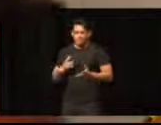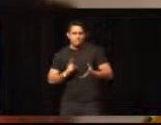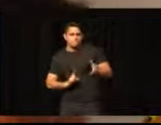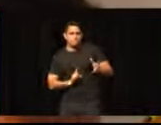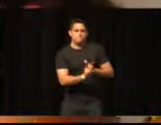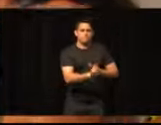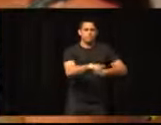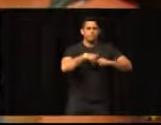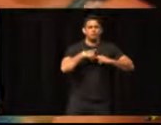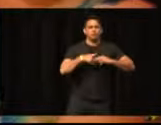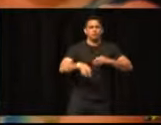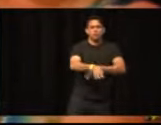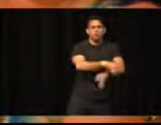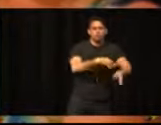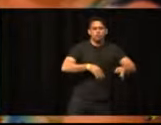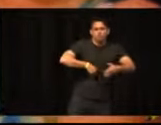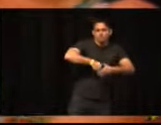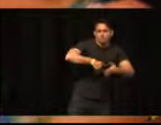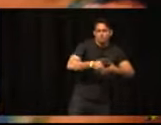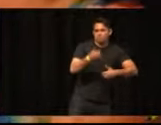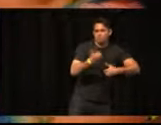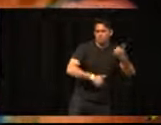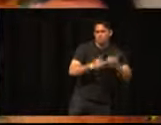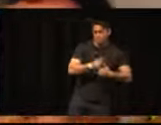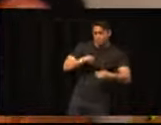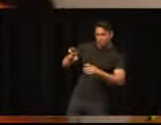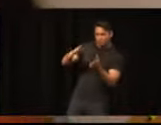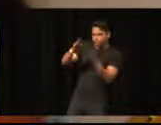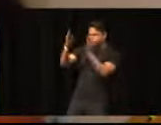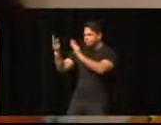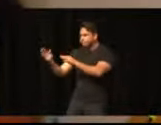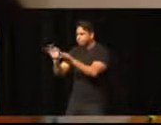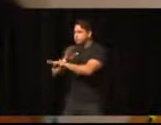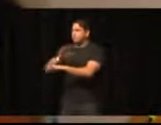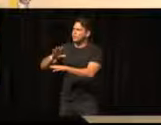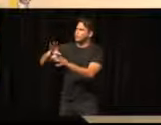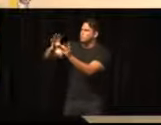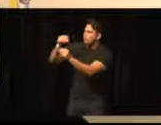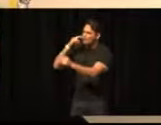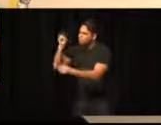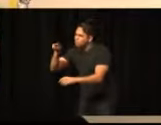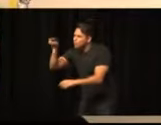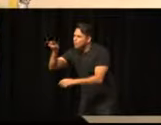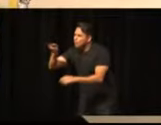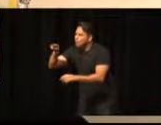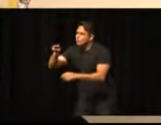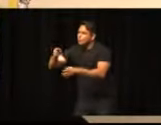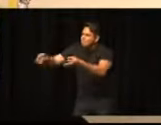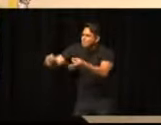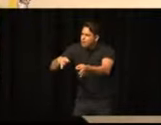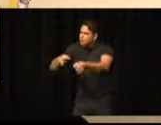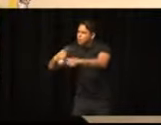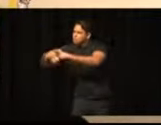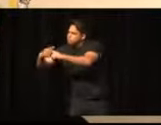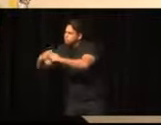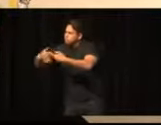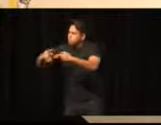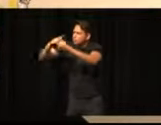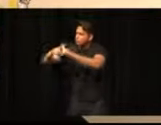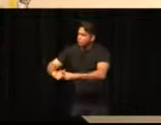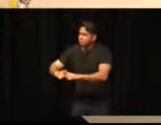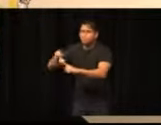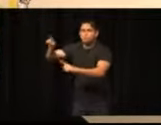hacerlo a través del fútbol, y todos participan en la organización de ese torneo, de ese juego, ese campeonato, son toda gente con voluntarios. Entonces me parece que